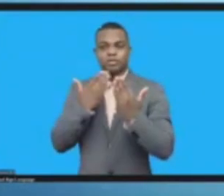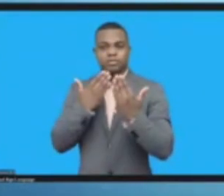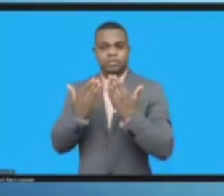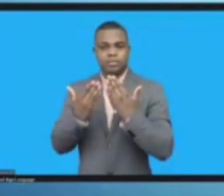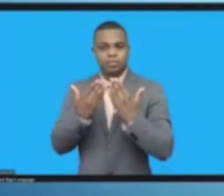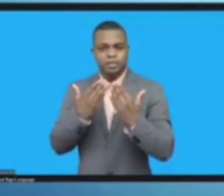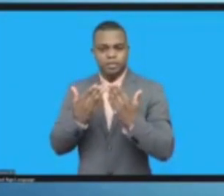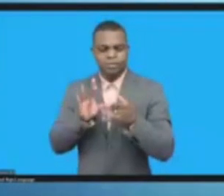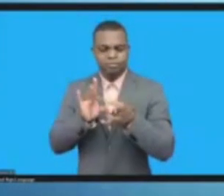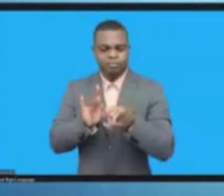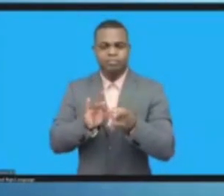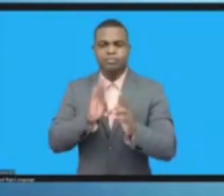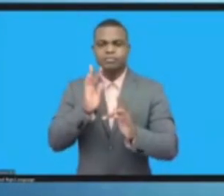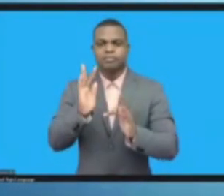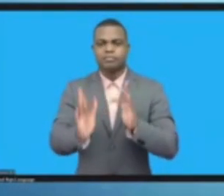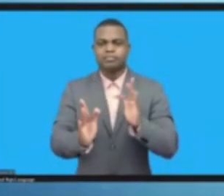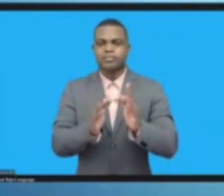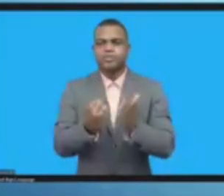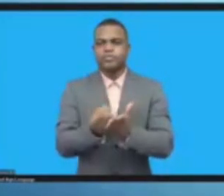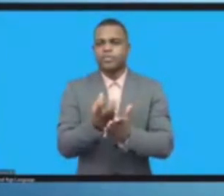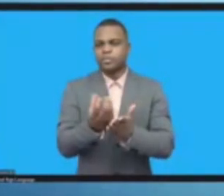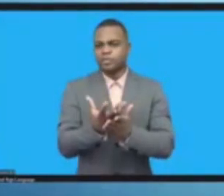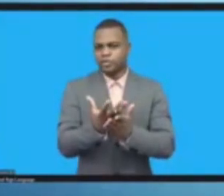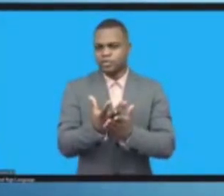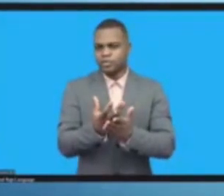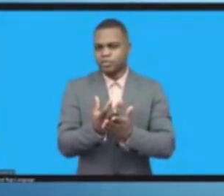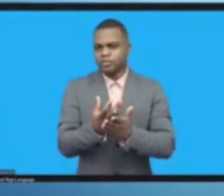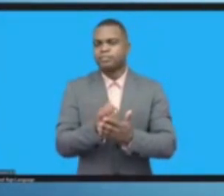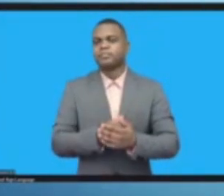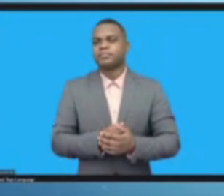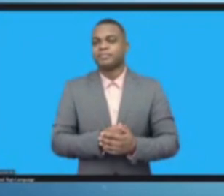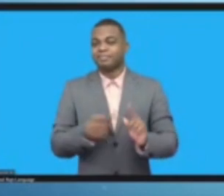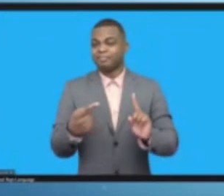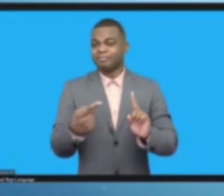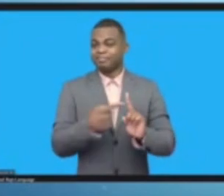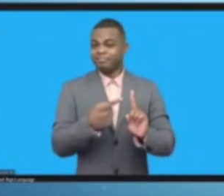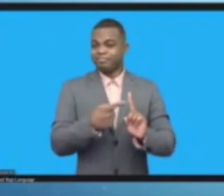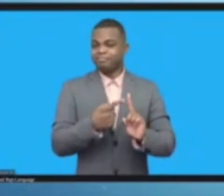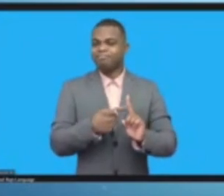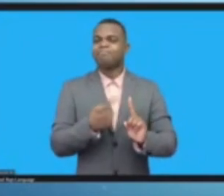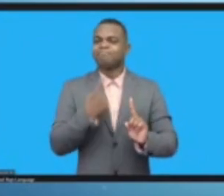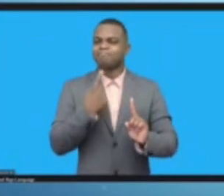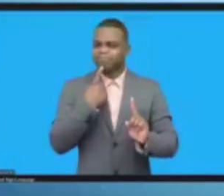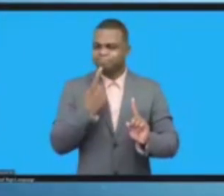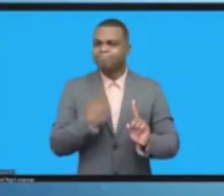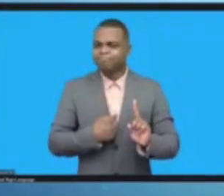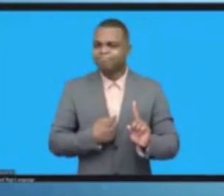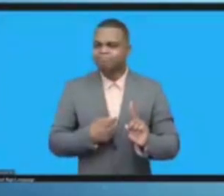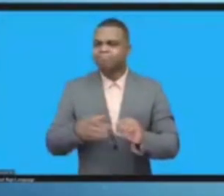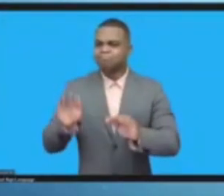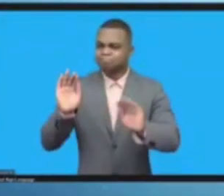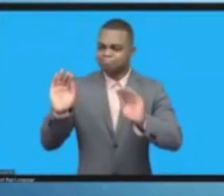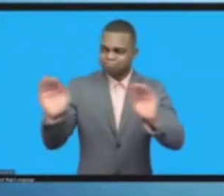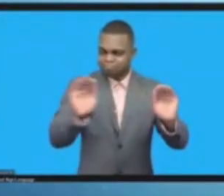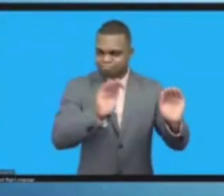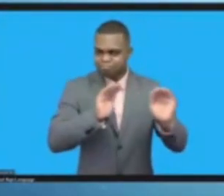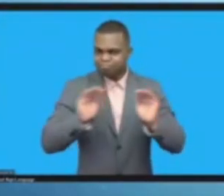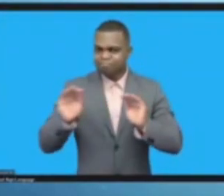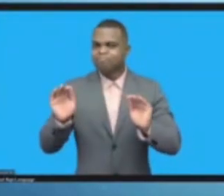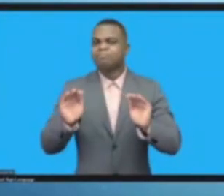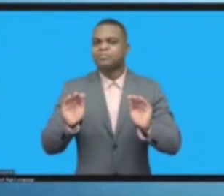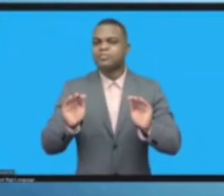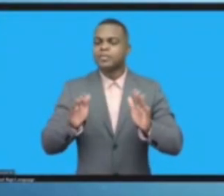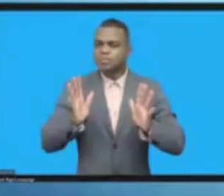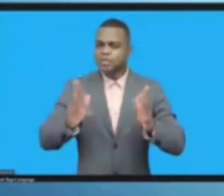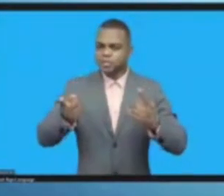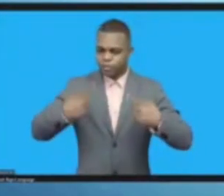a todos y a cada uno de nosotros que debemos desempeñar un papel activo en la transformación digital que está dándole